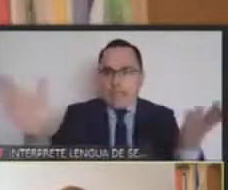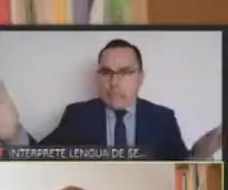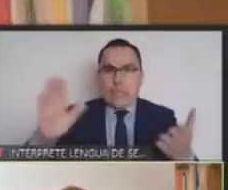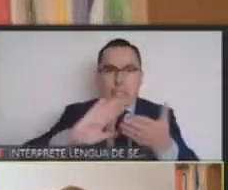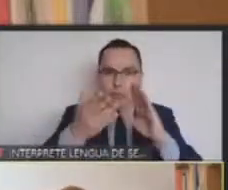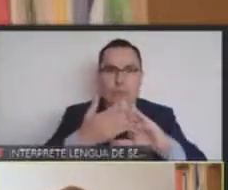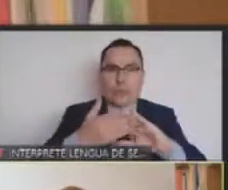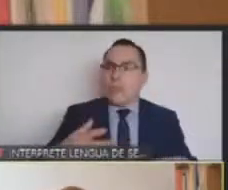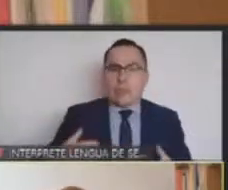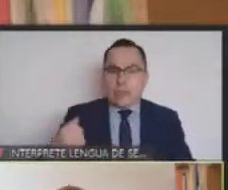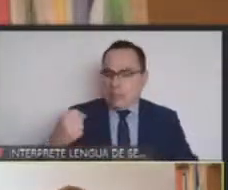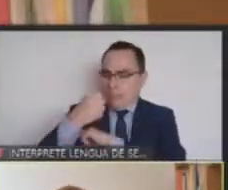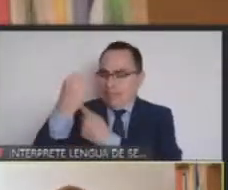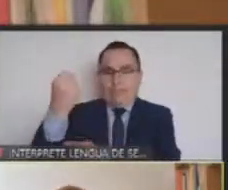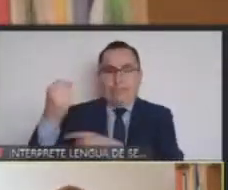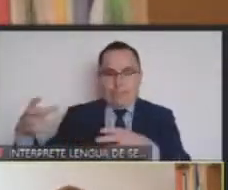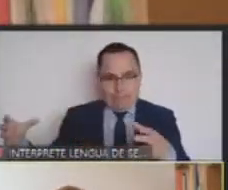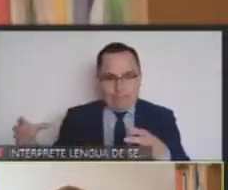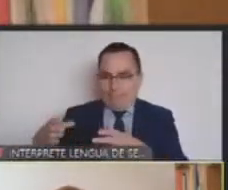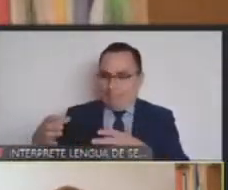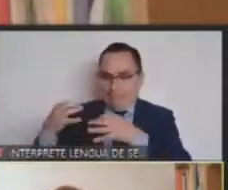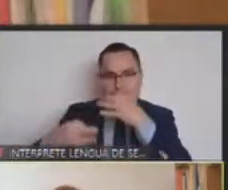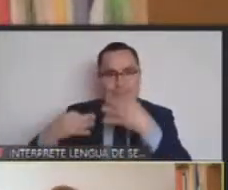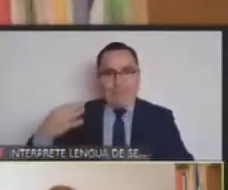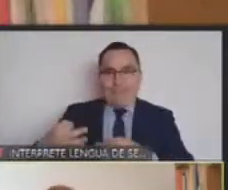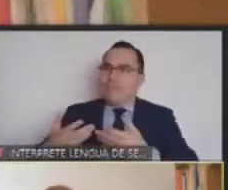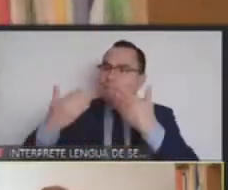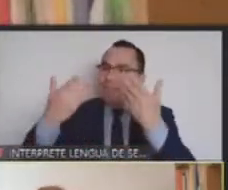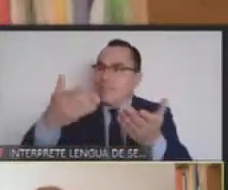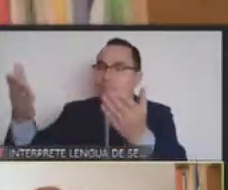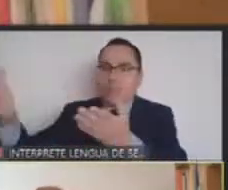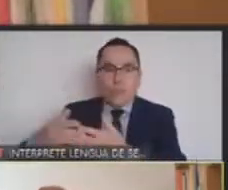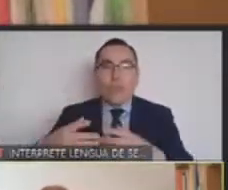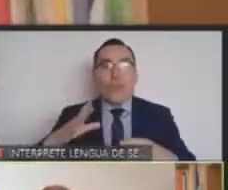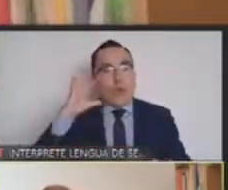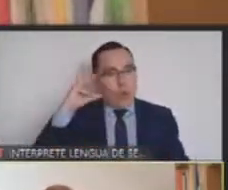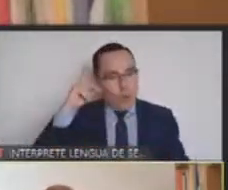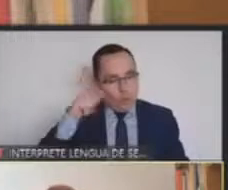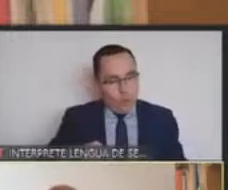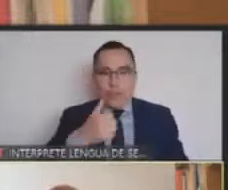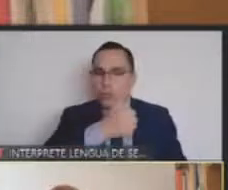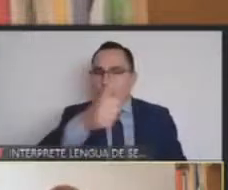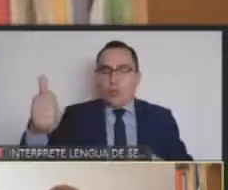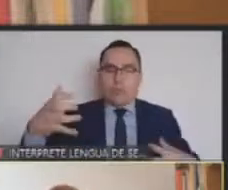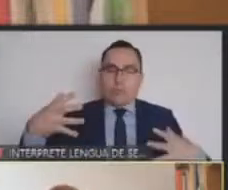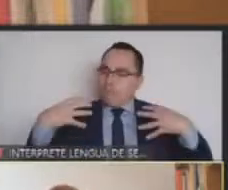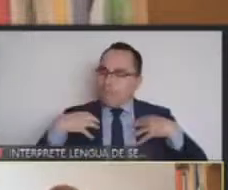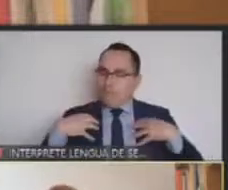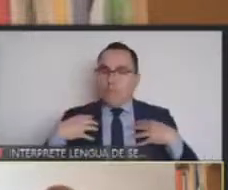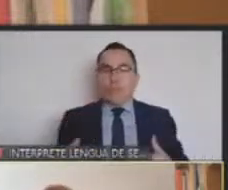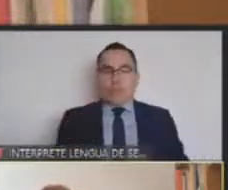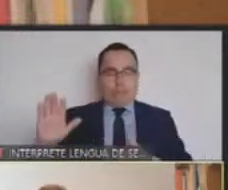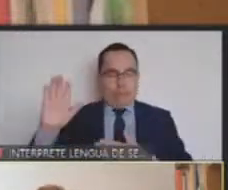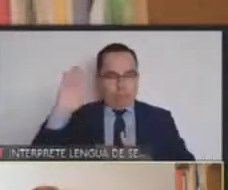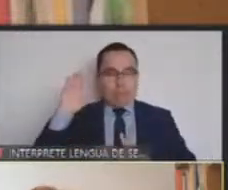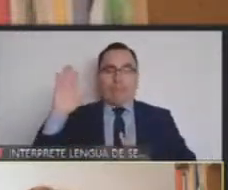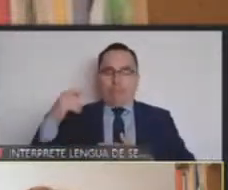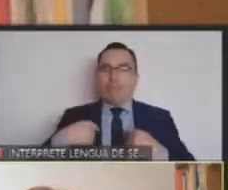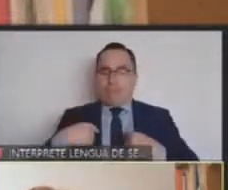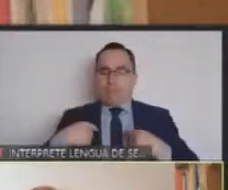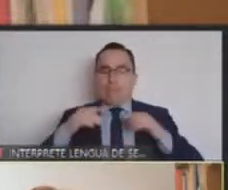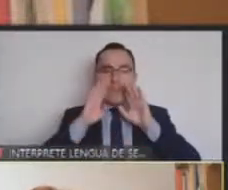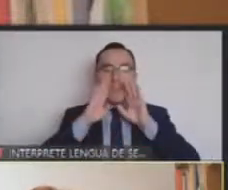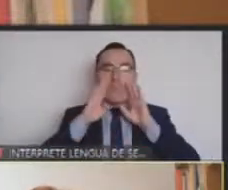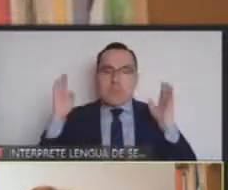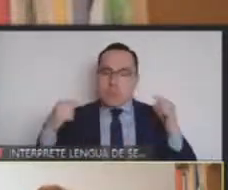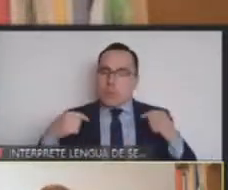del Poder Judicial con el objeto de demostrar que los jueces están dispuestos a asumir un compromiso fuerte por la excelencia en la prestación